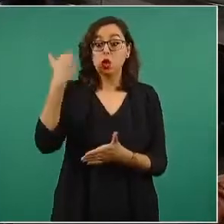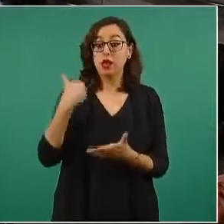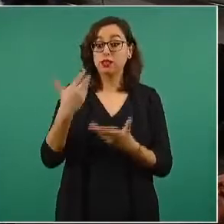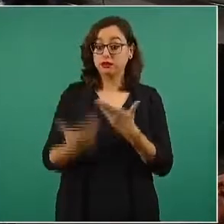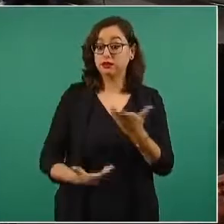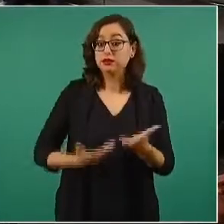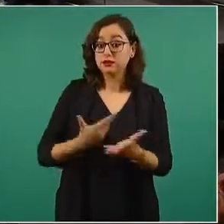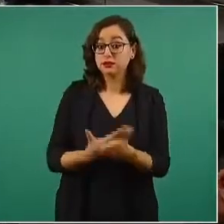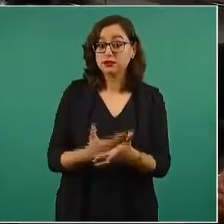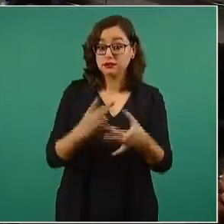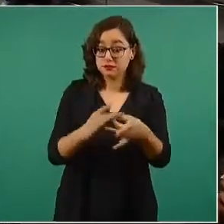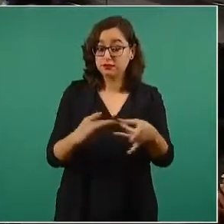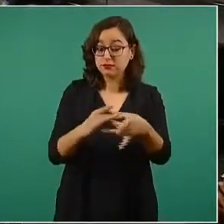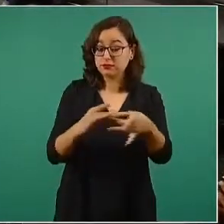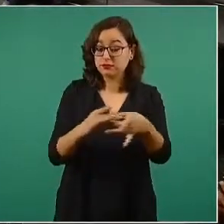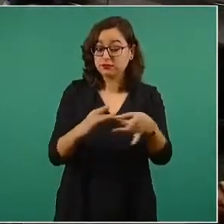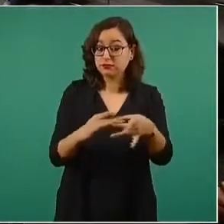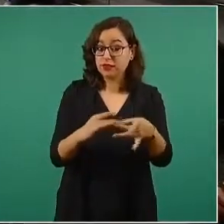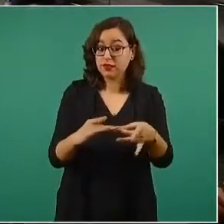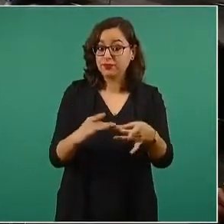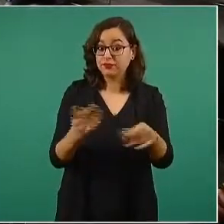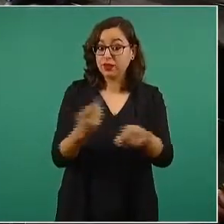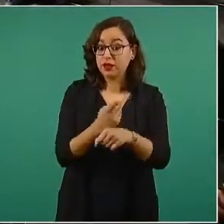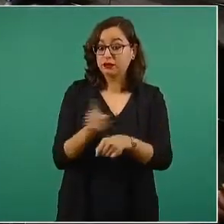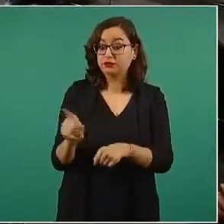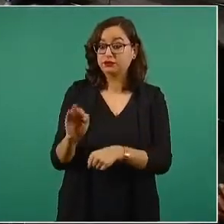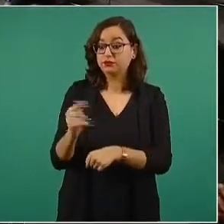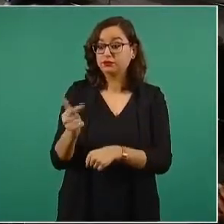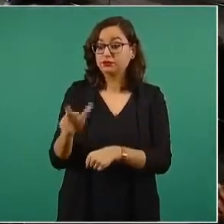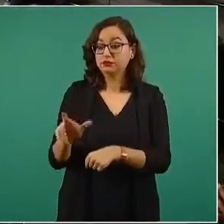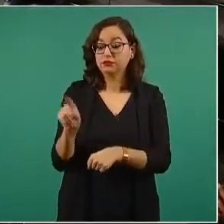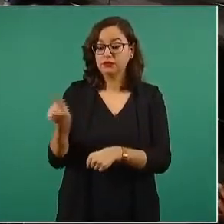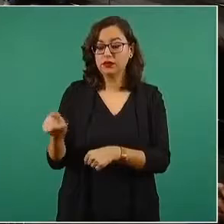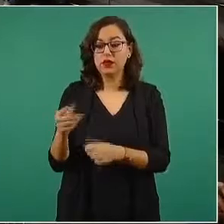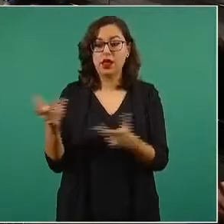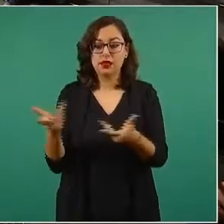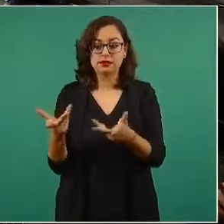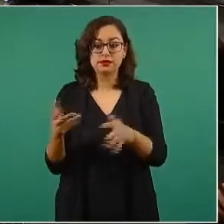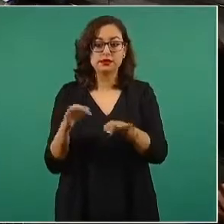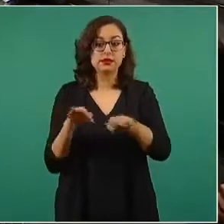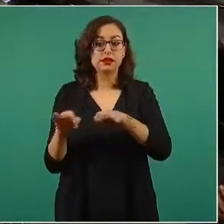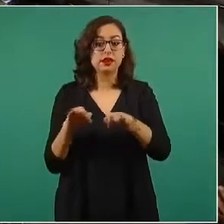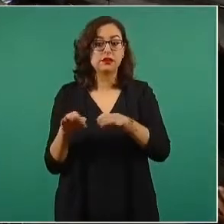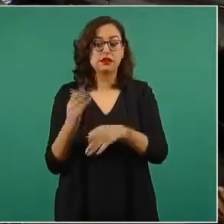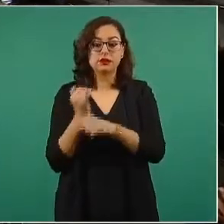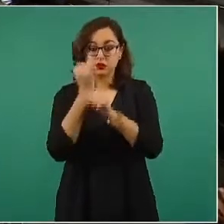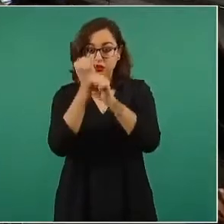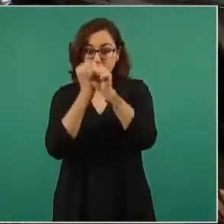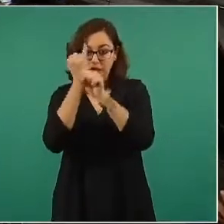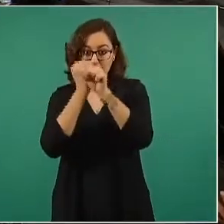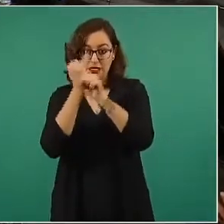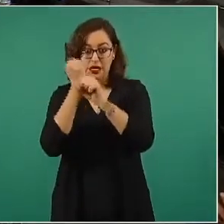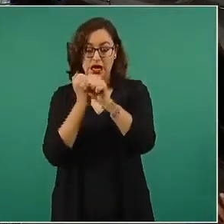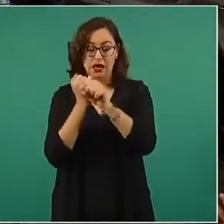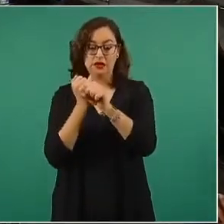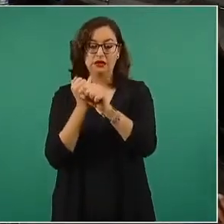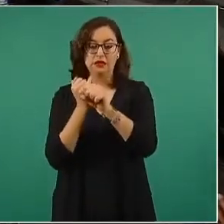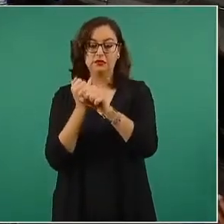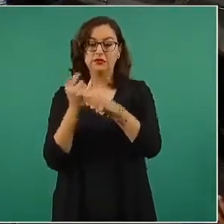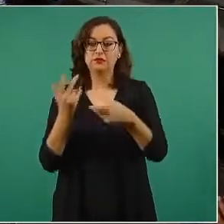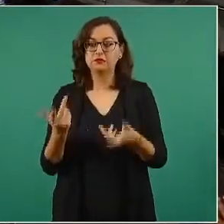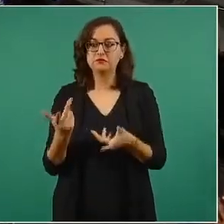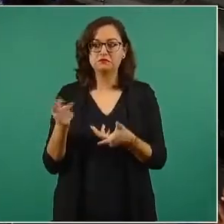los resultados que estaba arrojando la Fiscalía General de la República en materia de investigación.